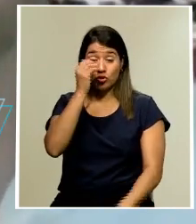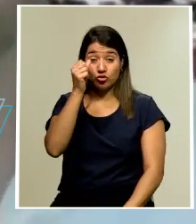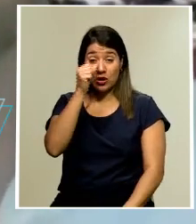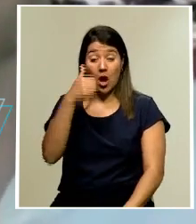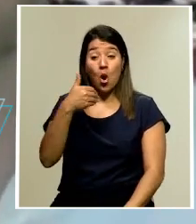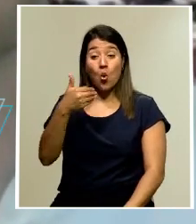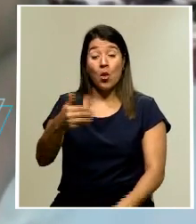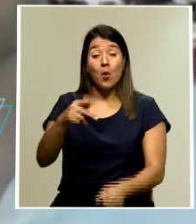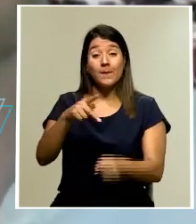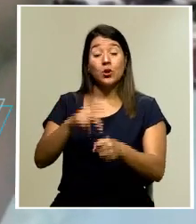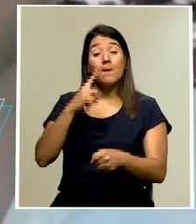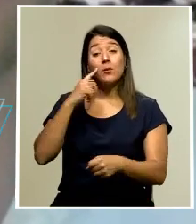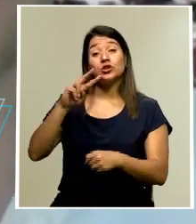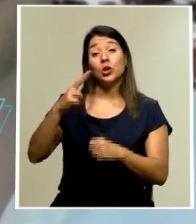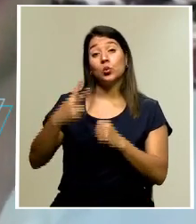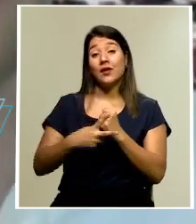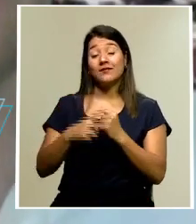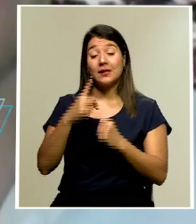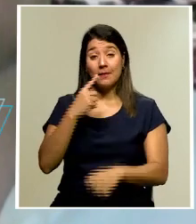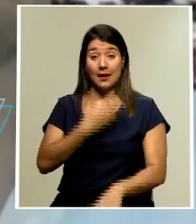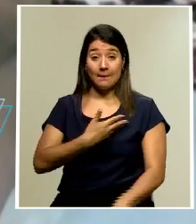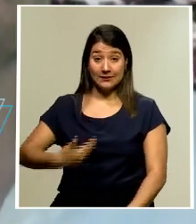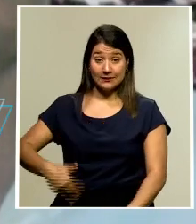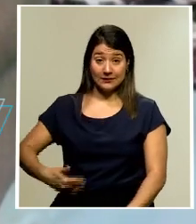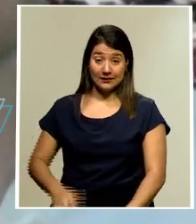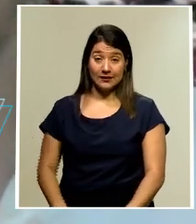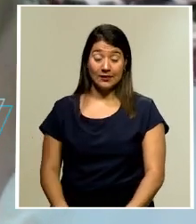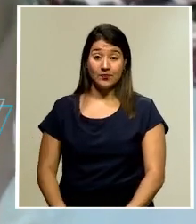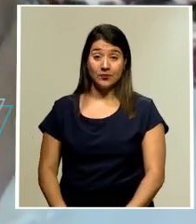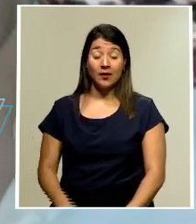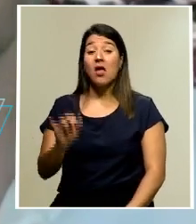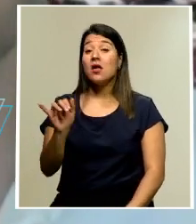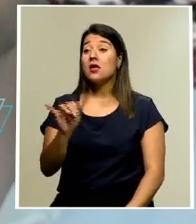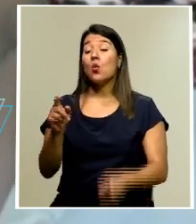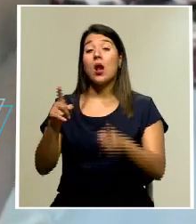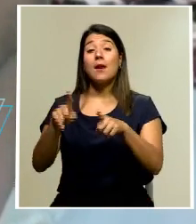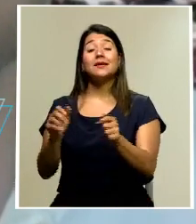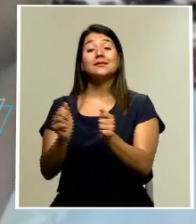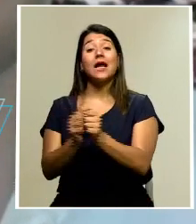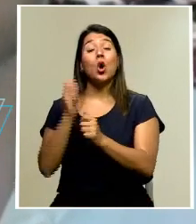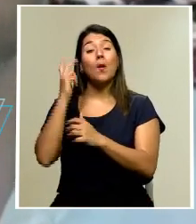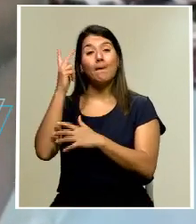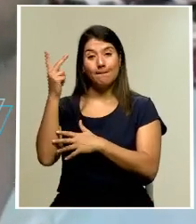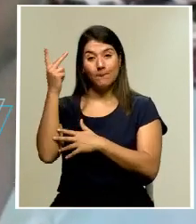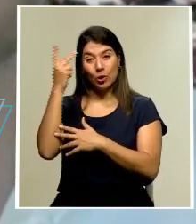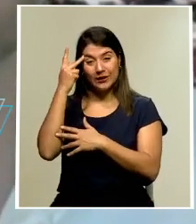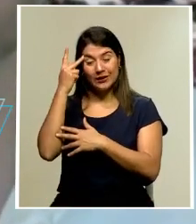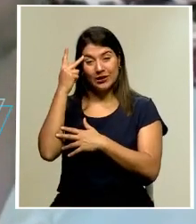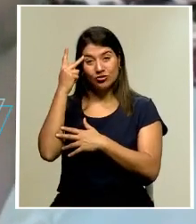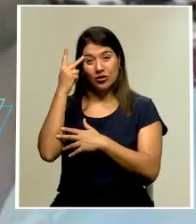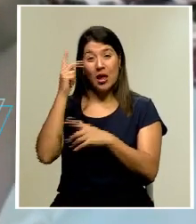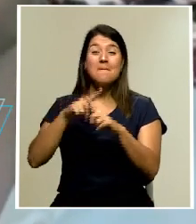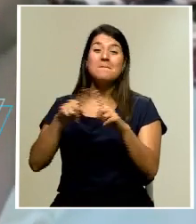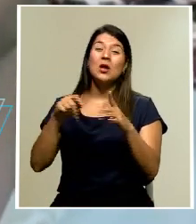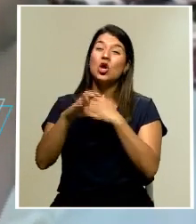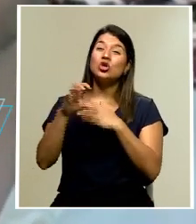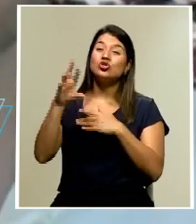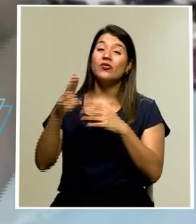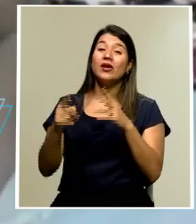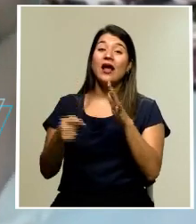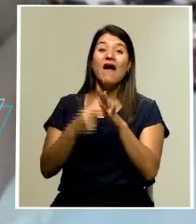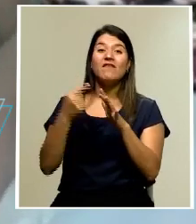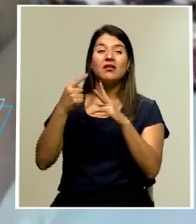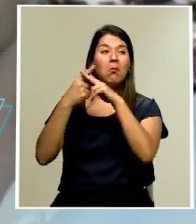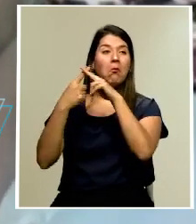apostó por la presidencia de la República, y le pasa a los políticos, lo que pasa es que en Costa Rica perdemos un poco la memoria en